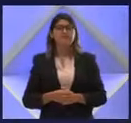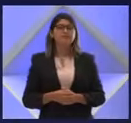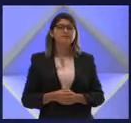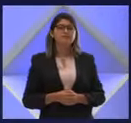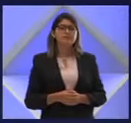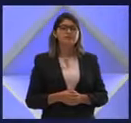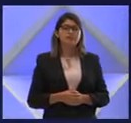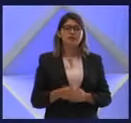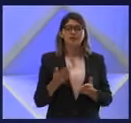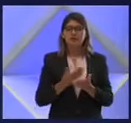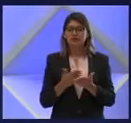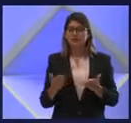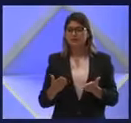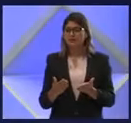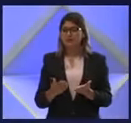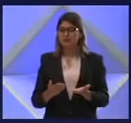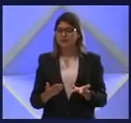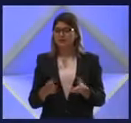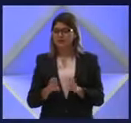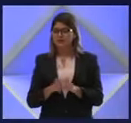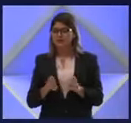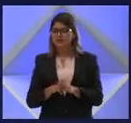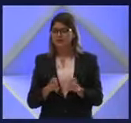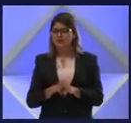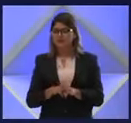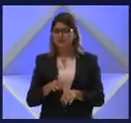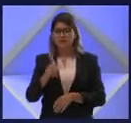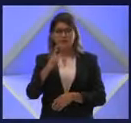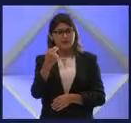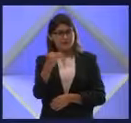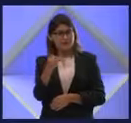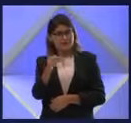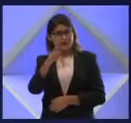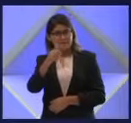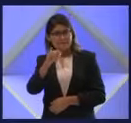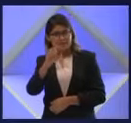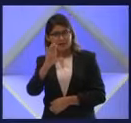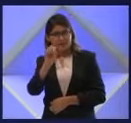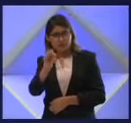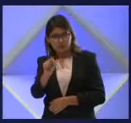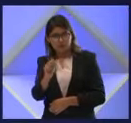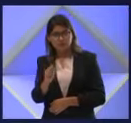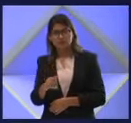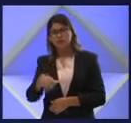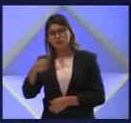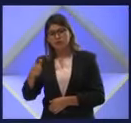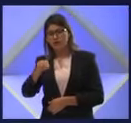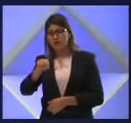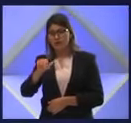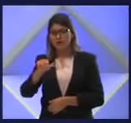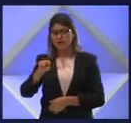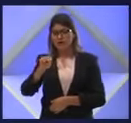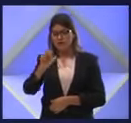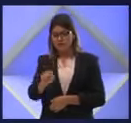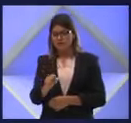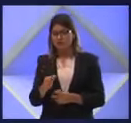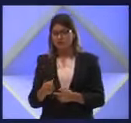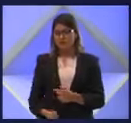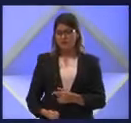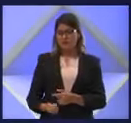de picos y de enanos pues el urban sad en los años noventas fue lanzado con éxito el 1